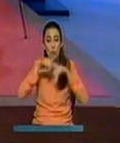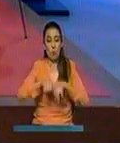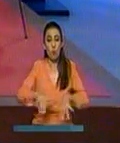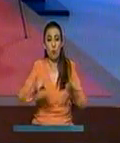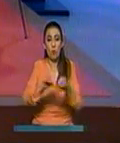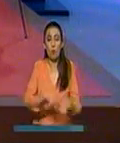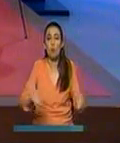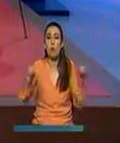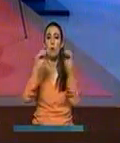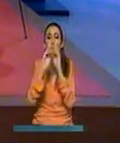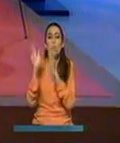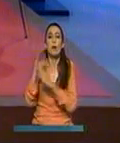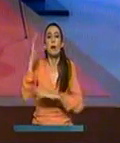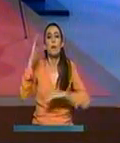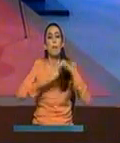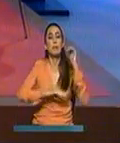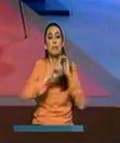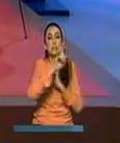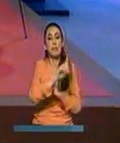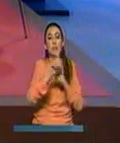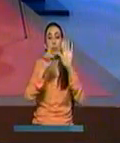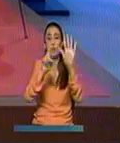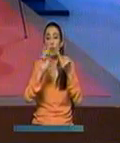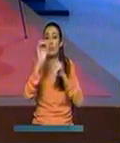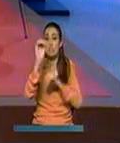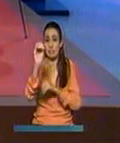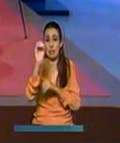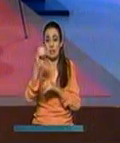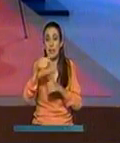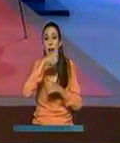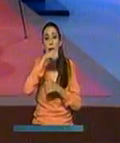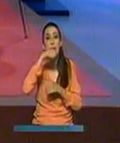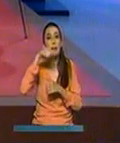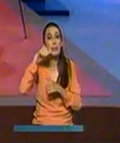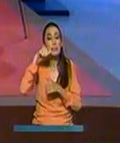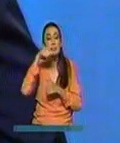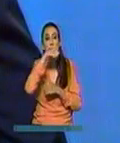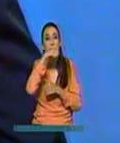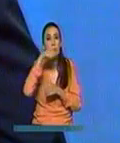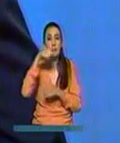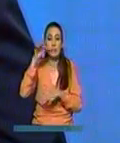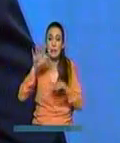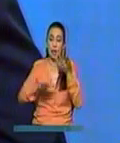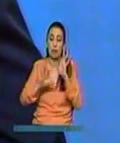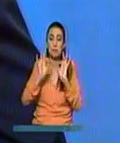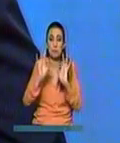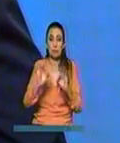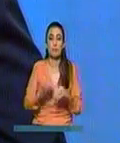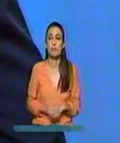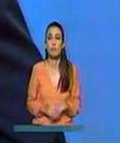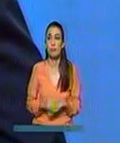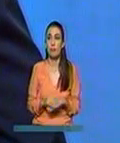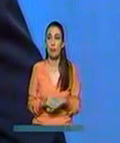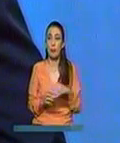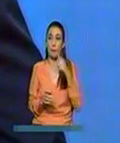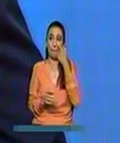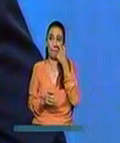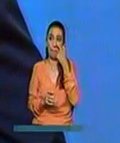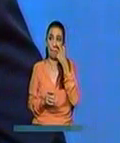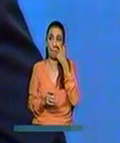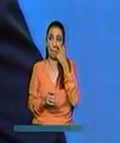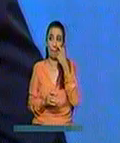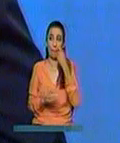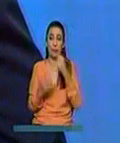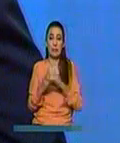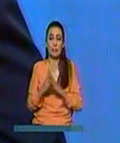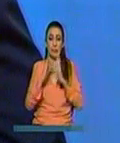se calcula más de 160 cervecerías, más de 98 registradas en el SRI. Uh-huh. Y ha sido un